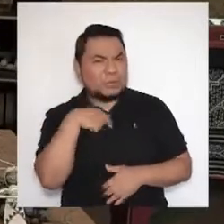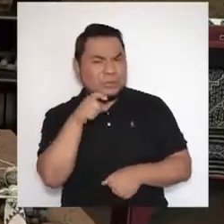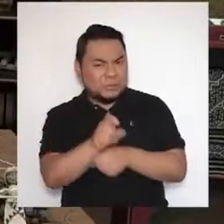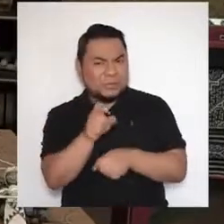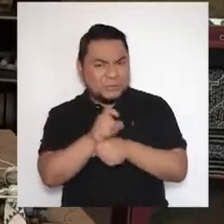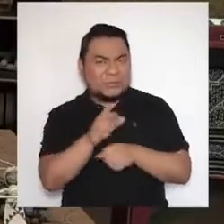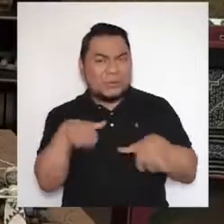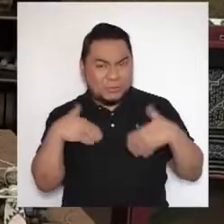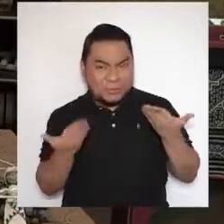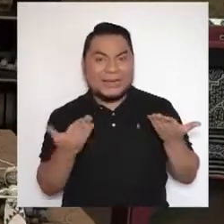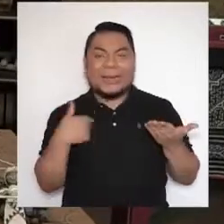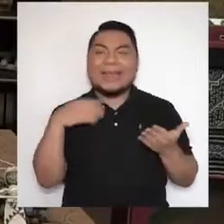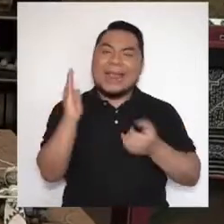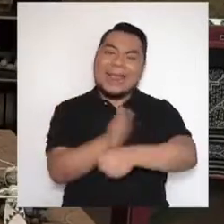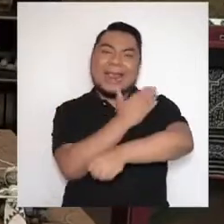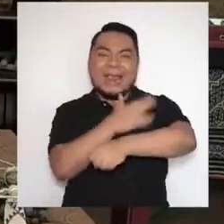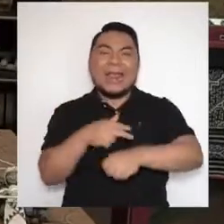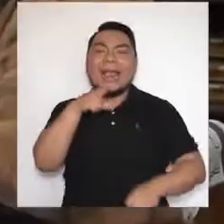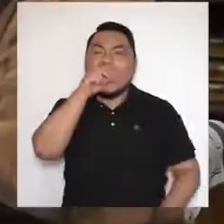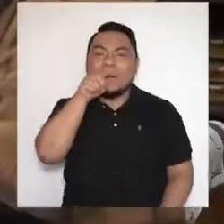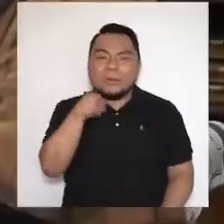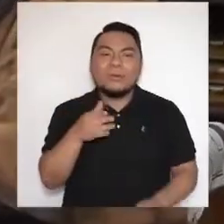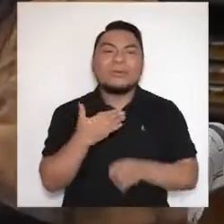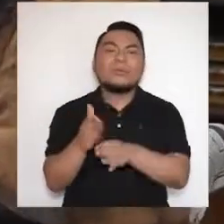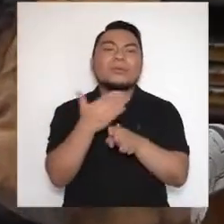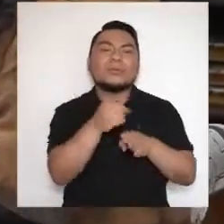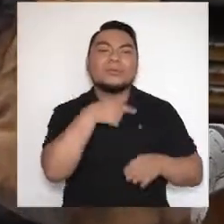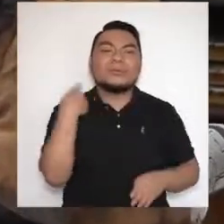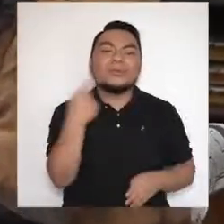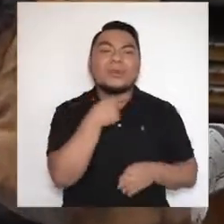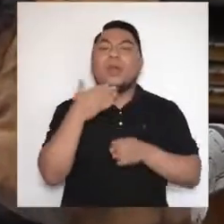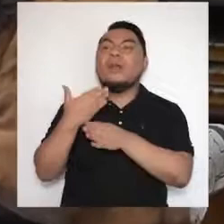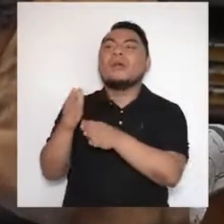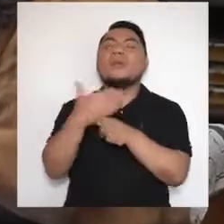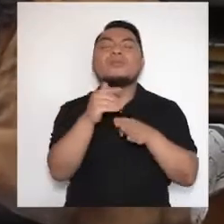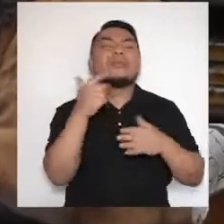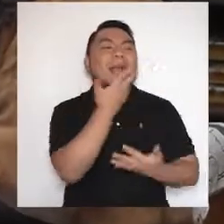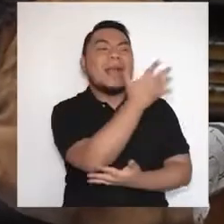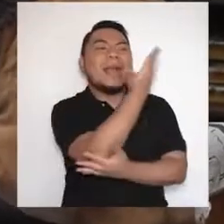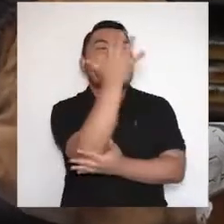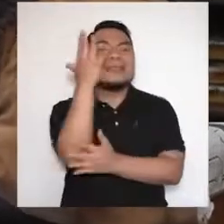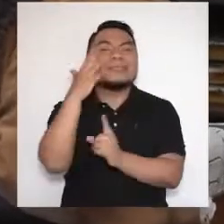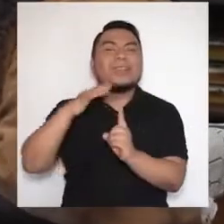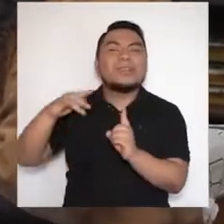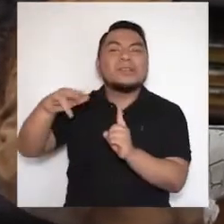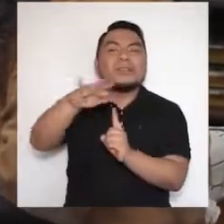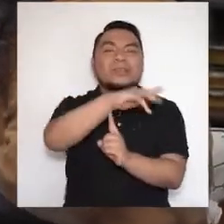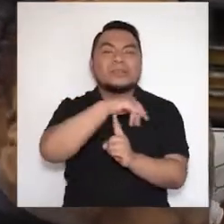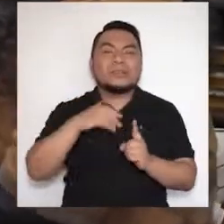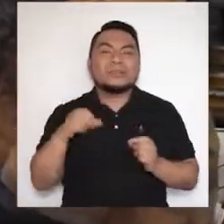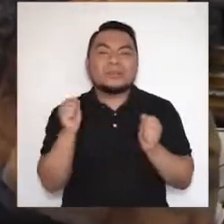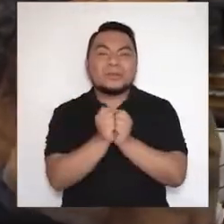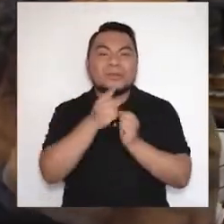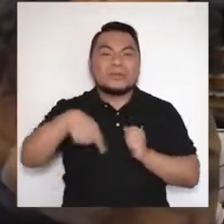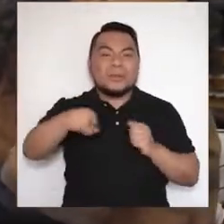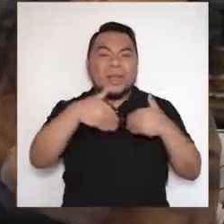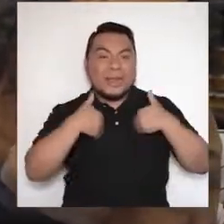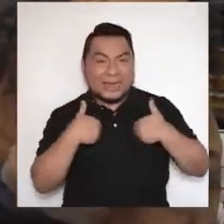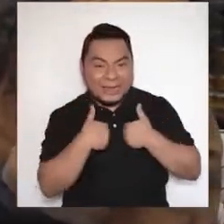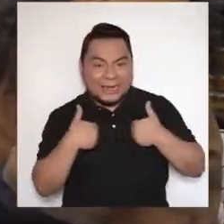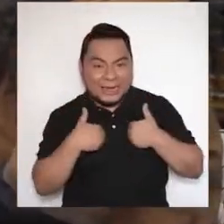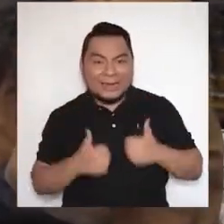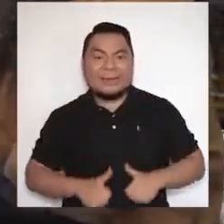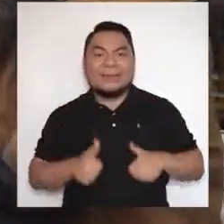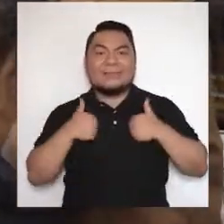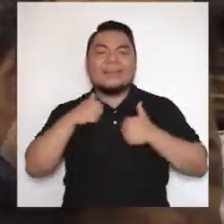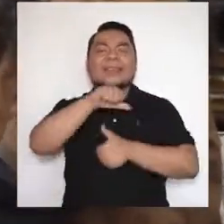puedo enseñar, compartir, porque nosotros compartimos la naturaleza con los animales y vivimos